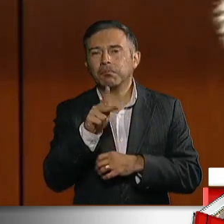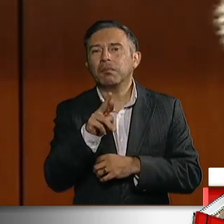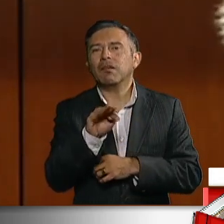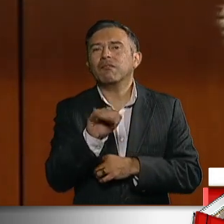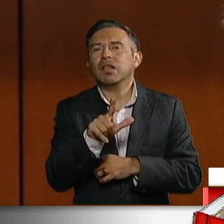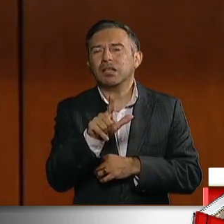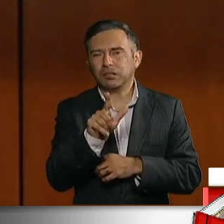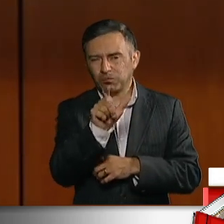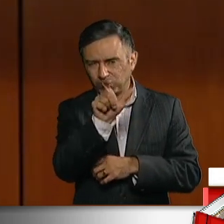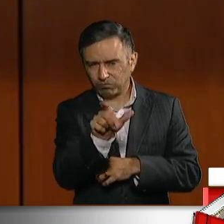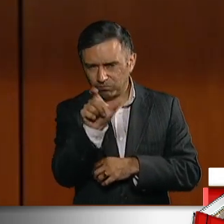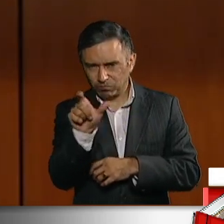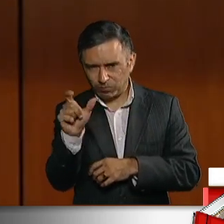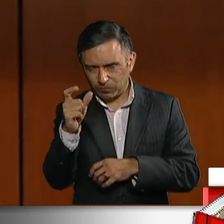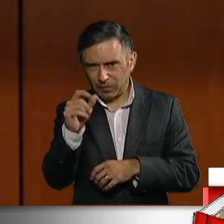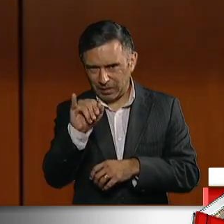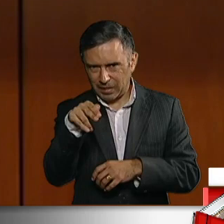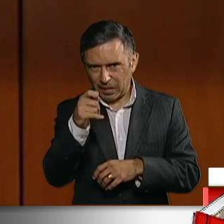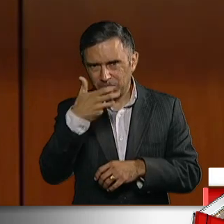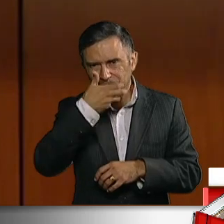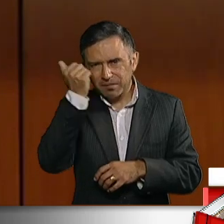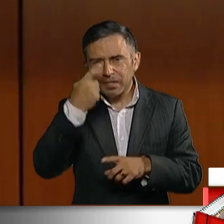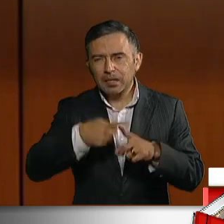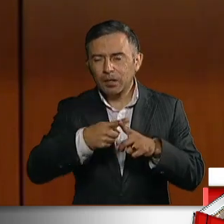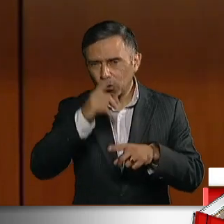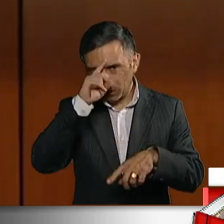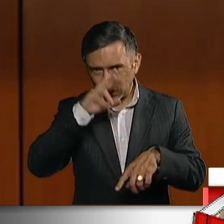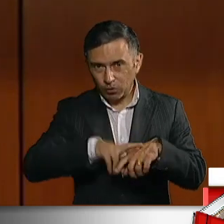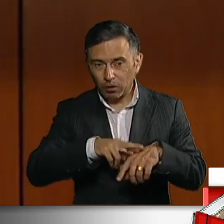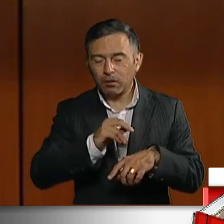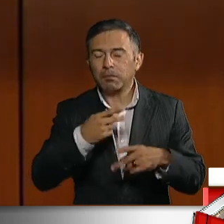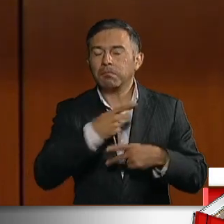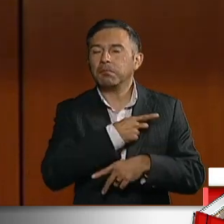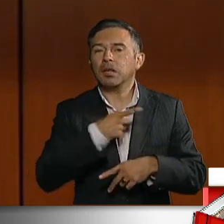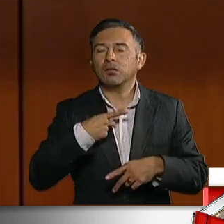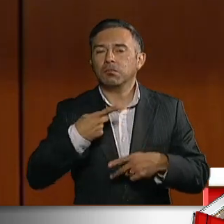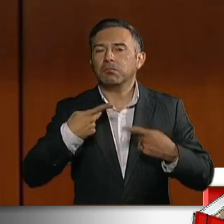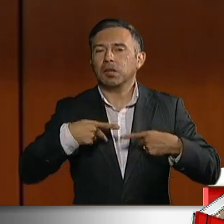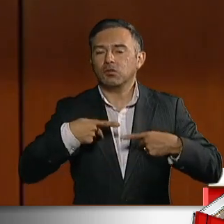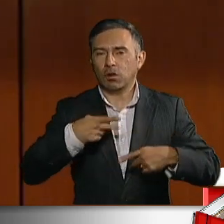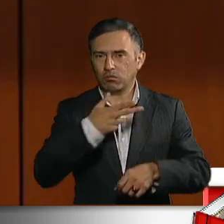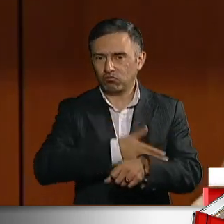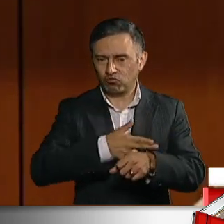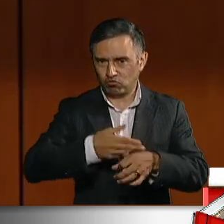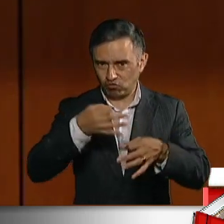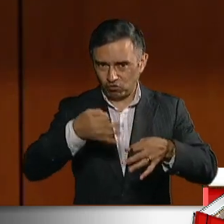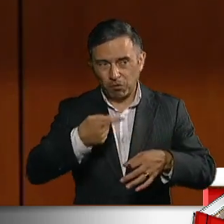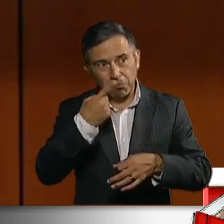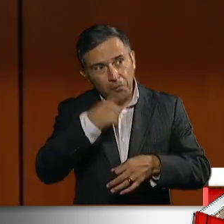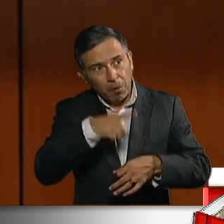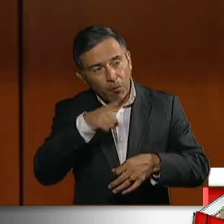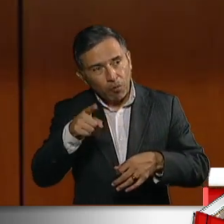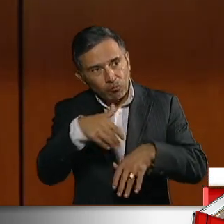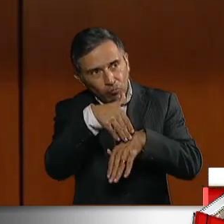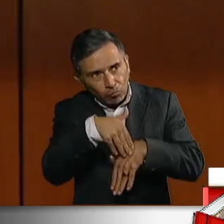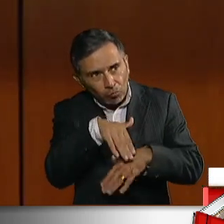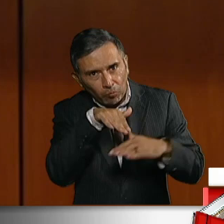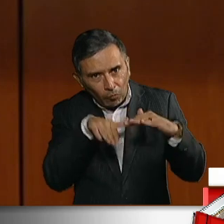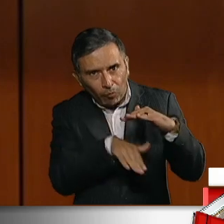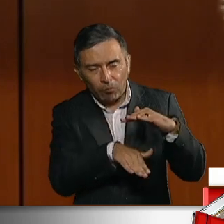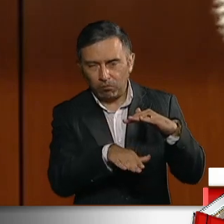deben ser personas con honorabilidad, sin subordinación, con experiencia en la